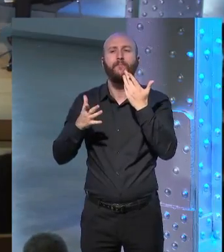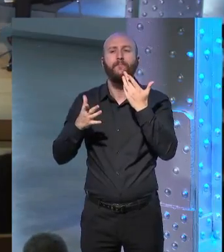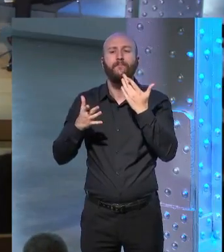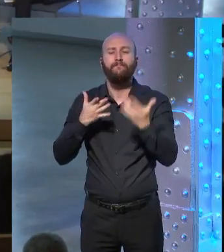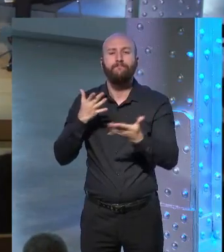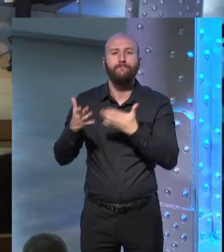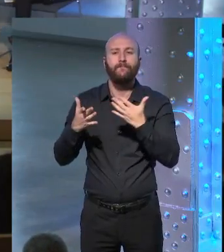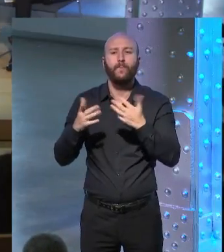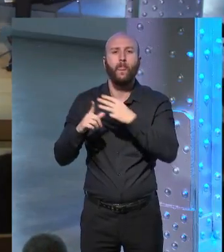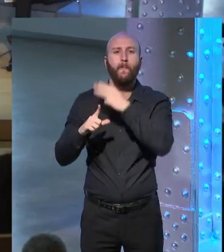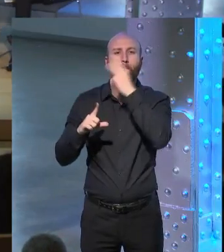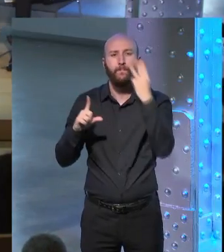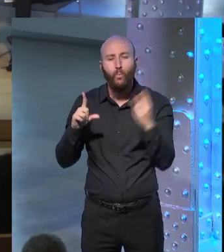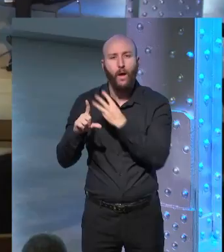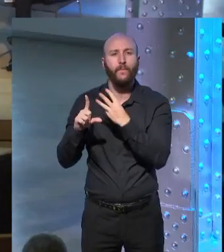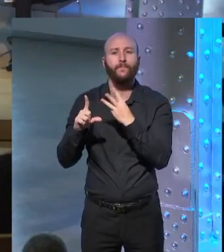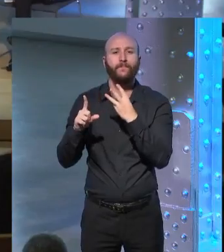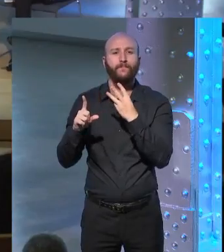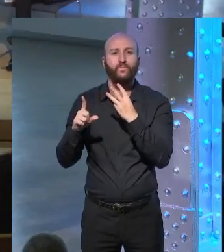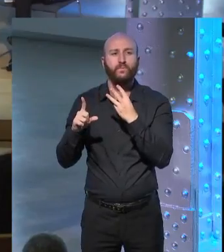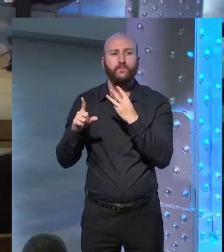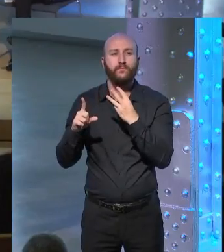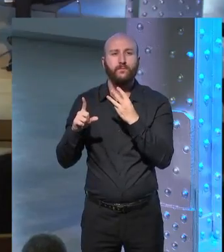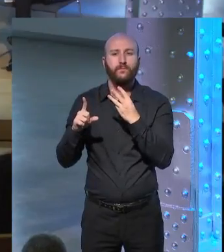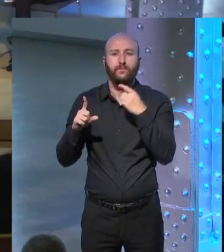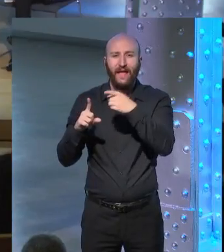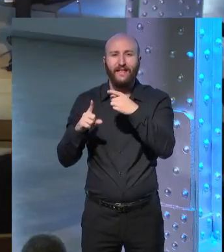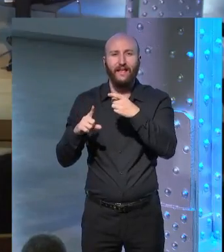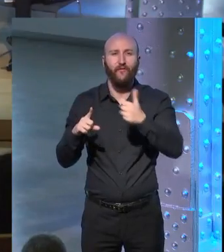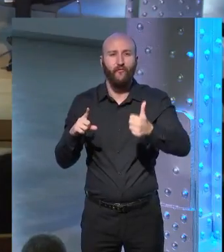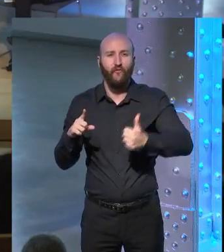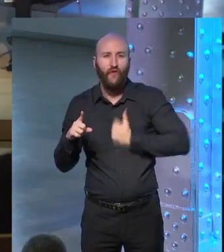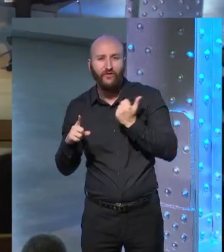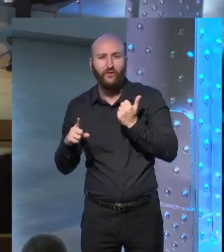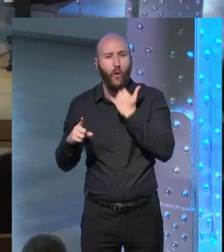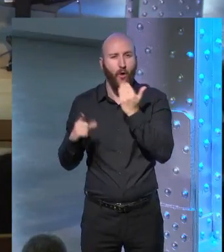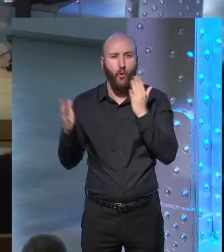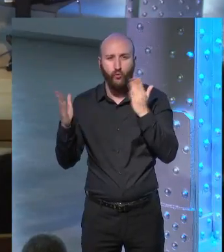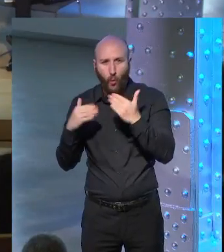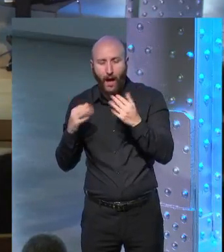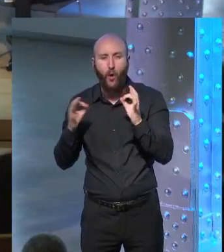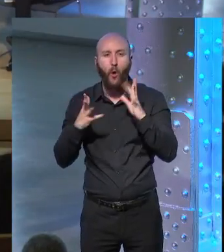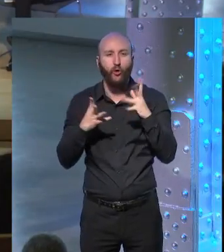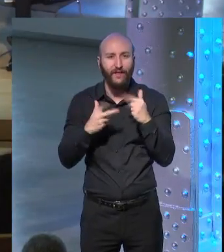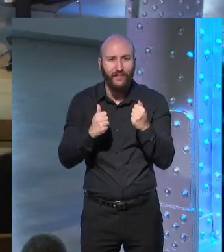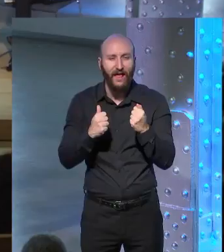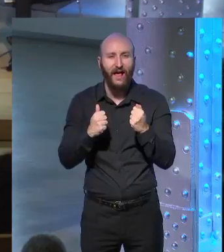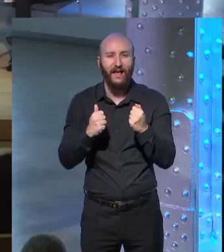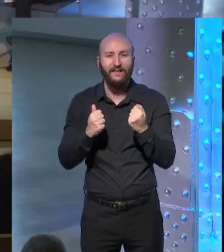los de... que no va a haber fake news, que no va a haber unas